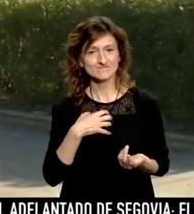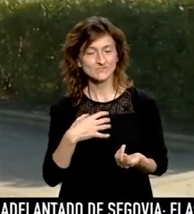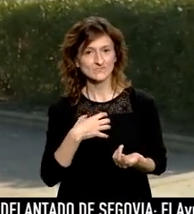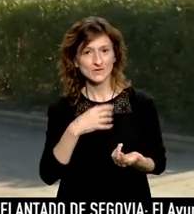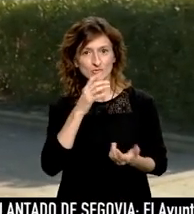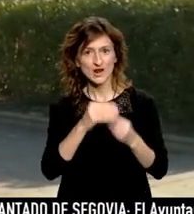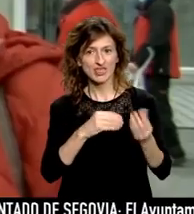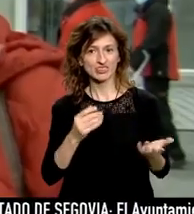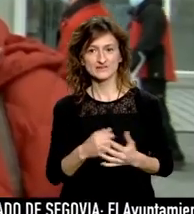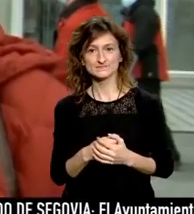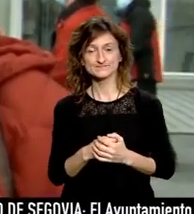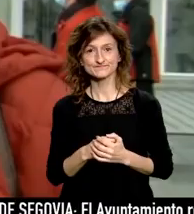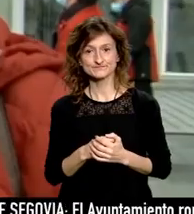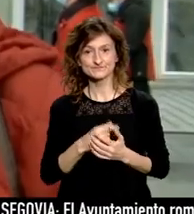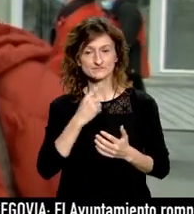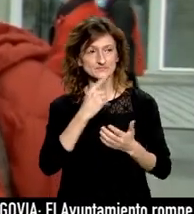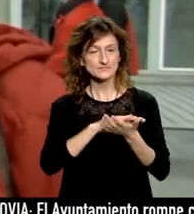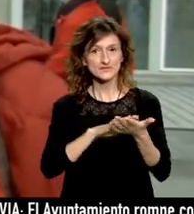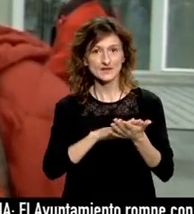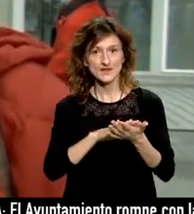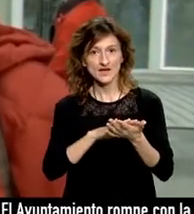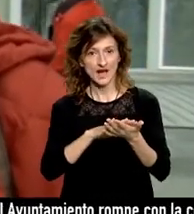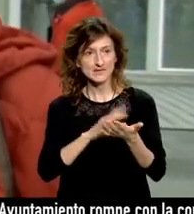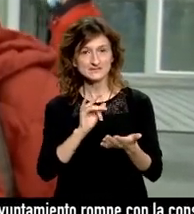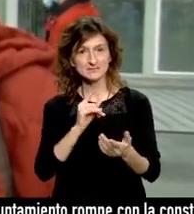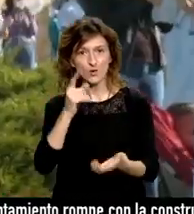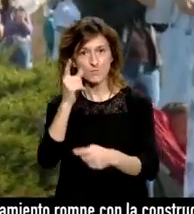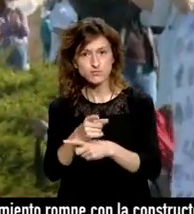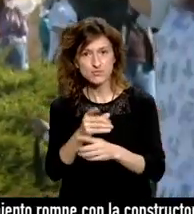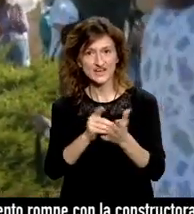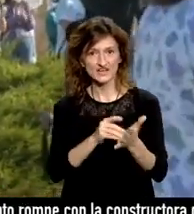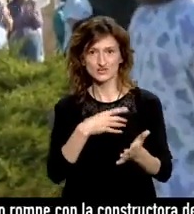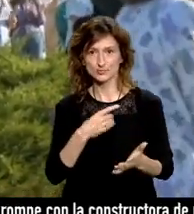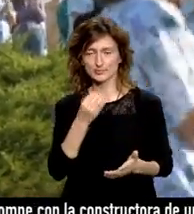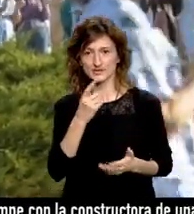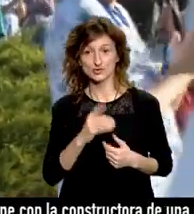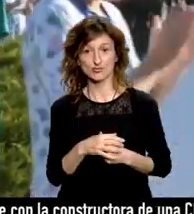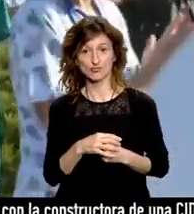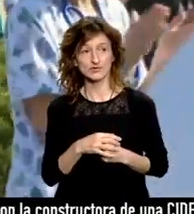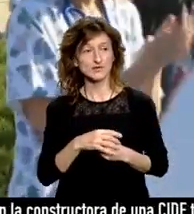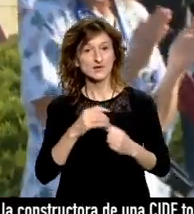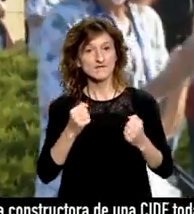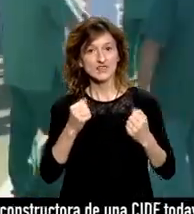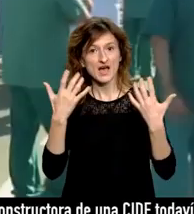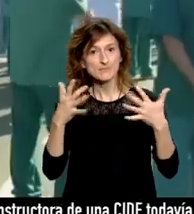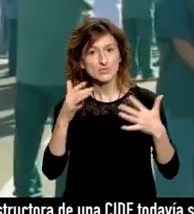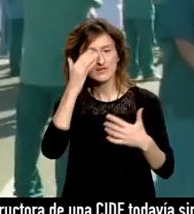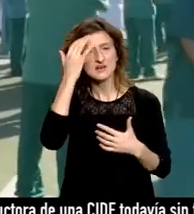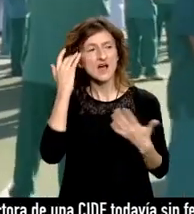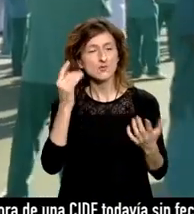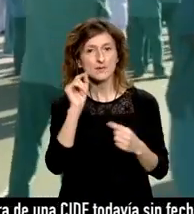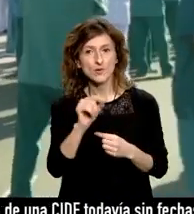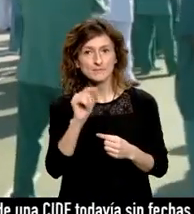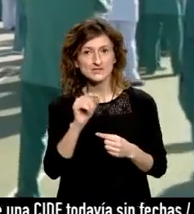esto que están haciendo. Y se habla y no se impone por decretazo. Sacan fuerzas para aplaudir, aunque ya no